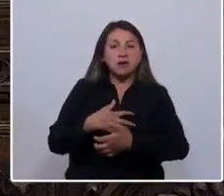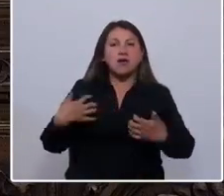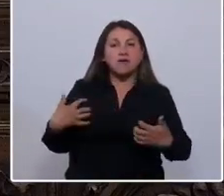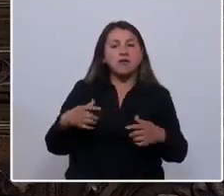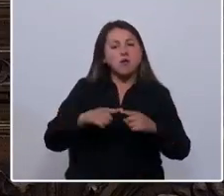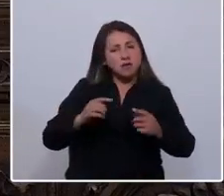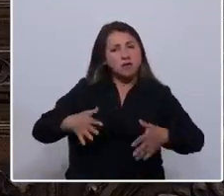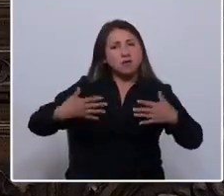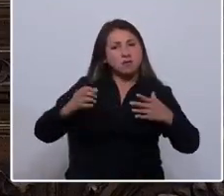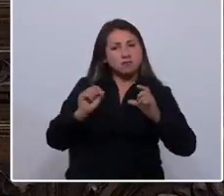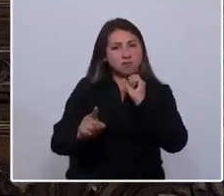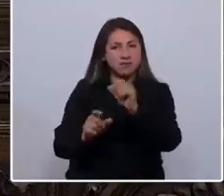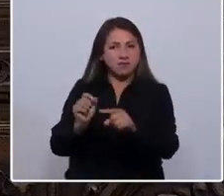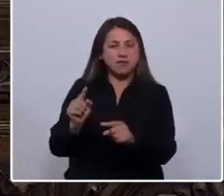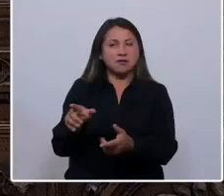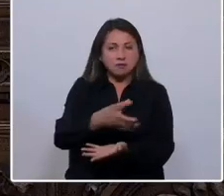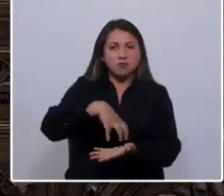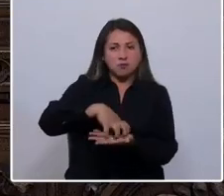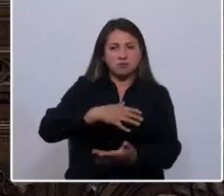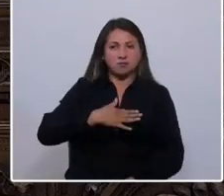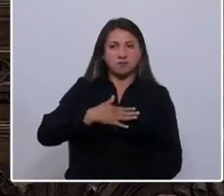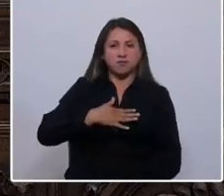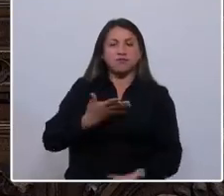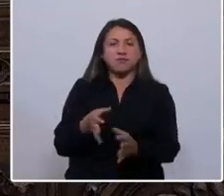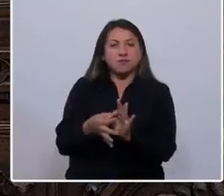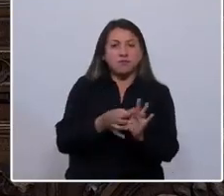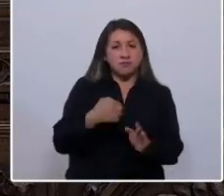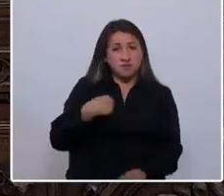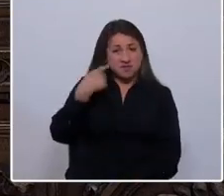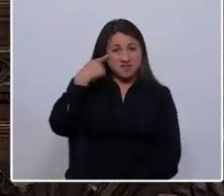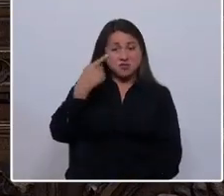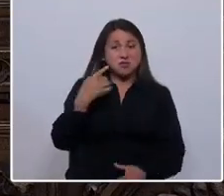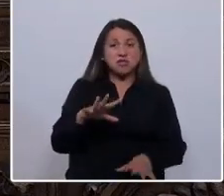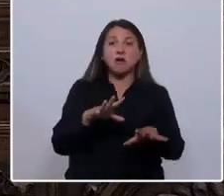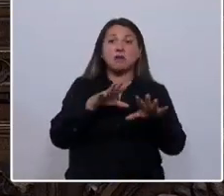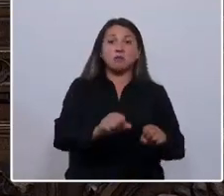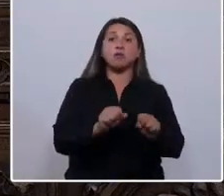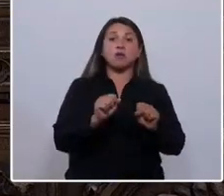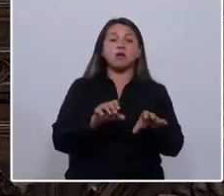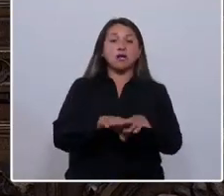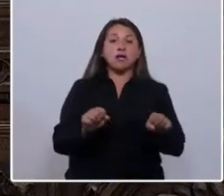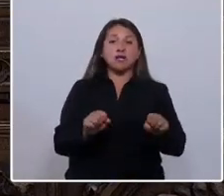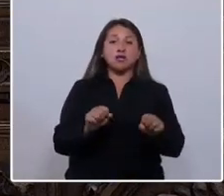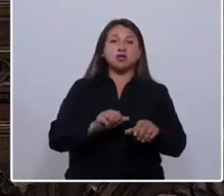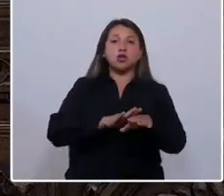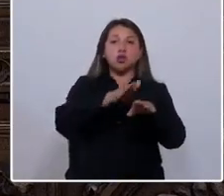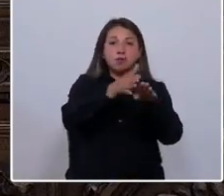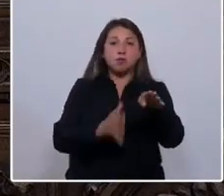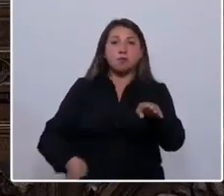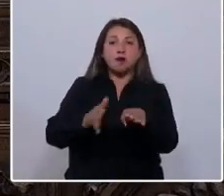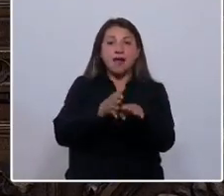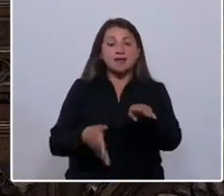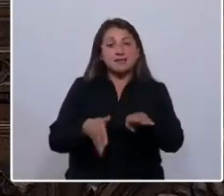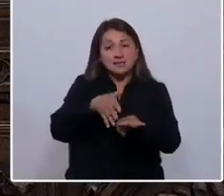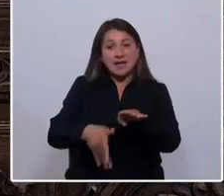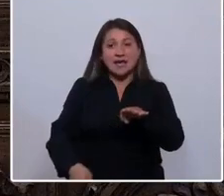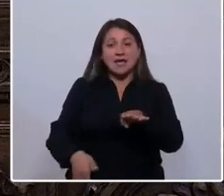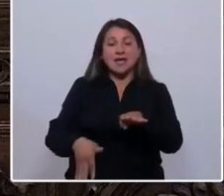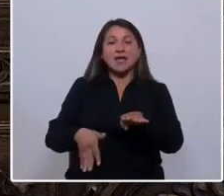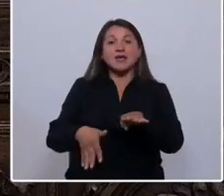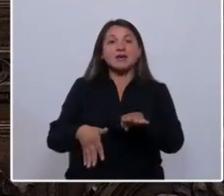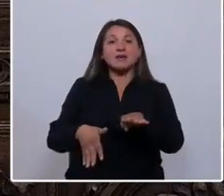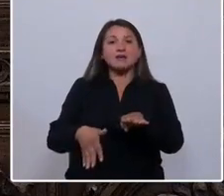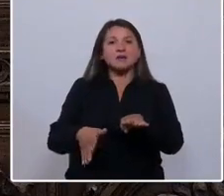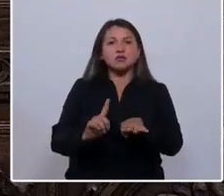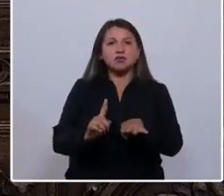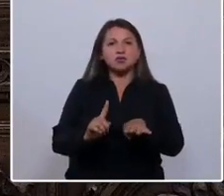defendernos. Por eso, cuando pensaron que era llegar a instalar una mega represa en el río Báquer, nos convocamos al grito común de